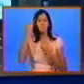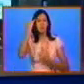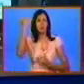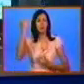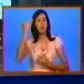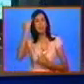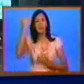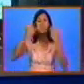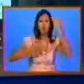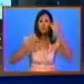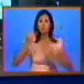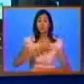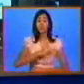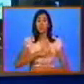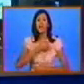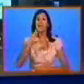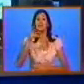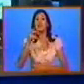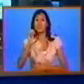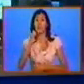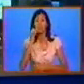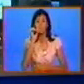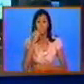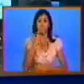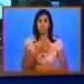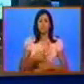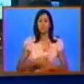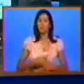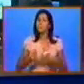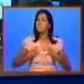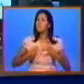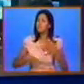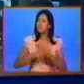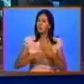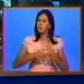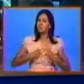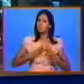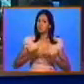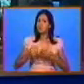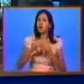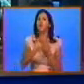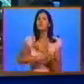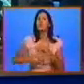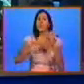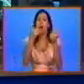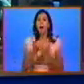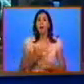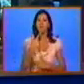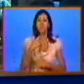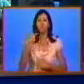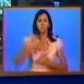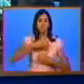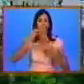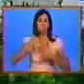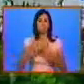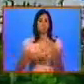ideales socialistas de Ernesto Che Guevara de la Serna mantienen vivo a través del arte el espíritu guerrillero del